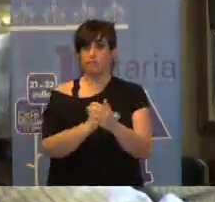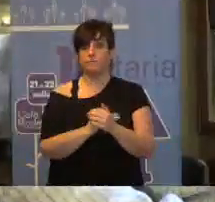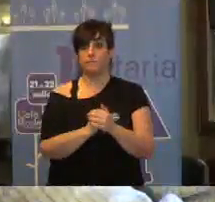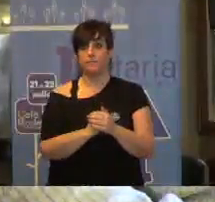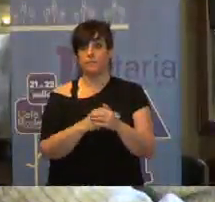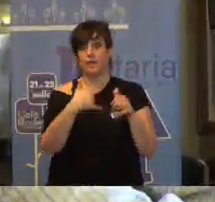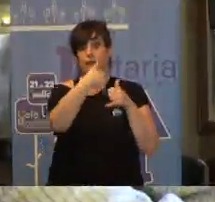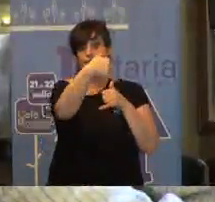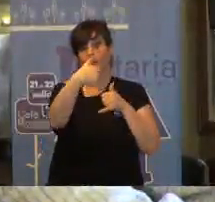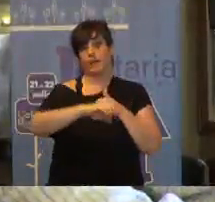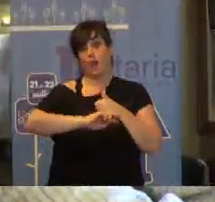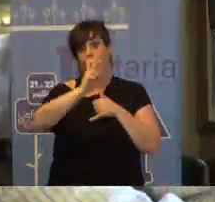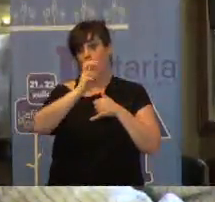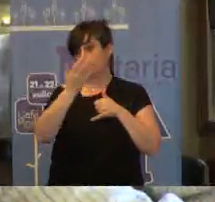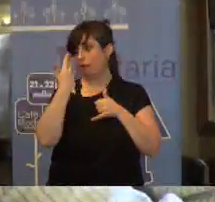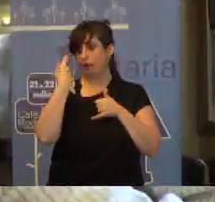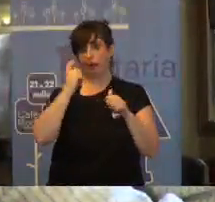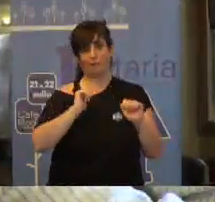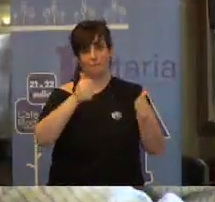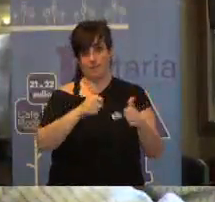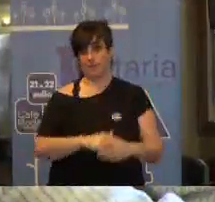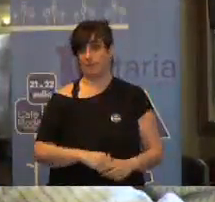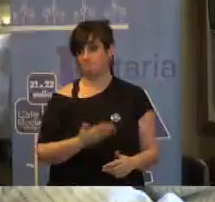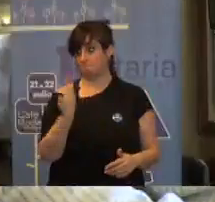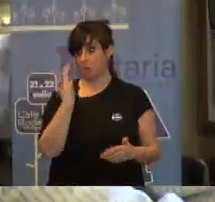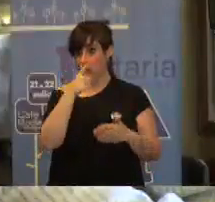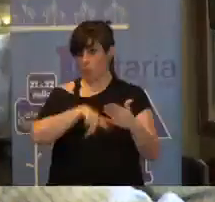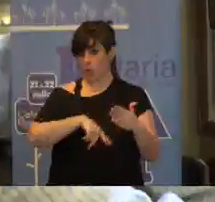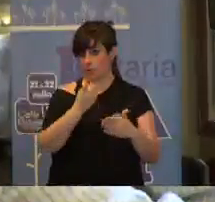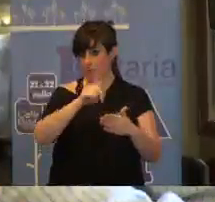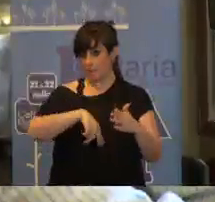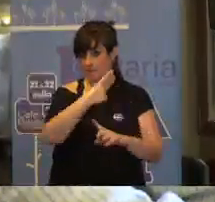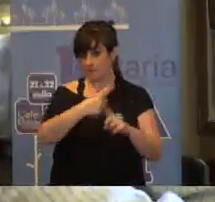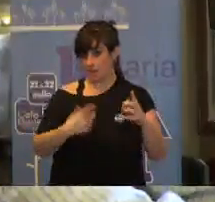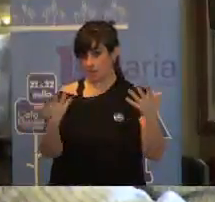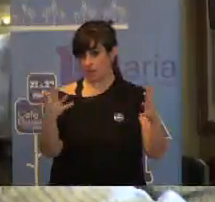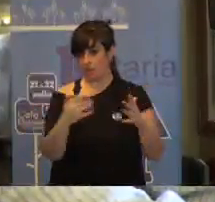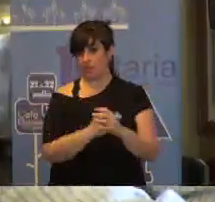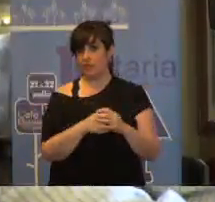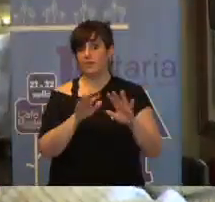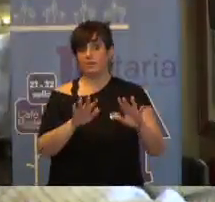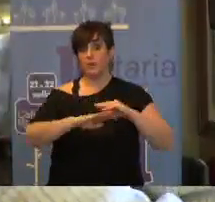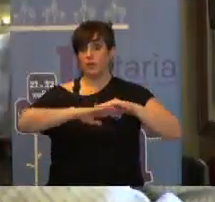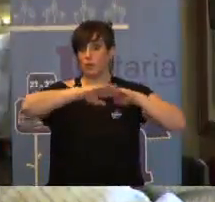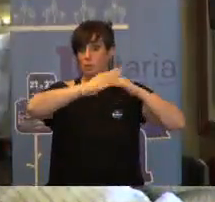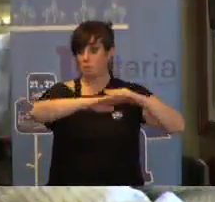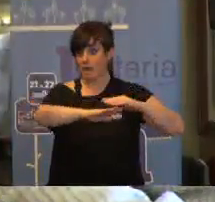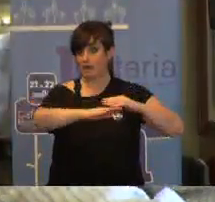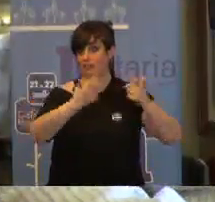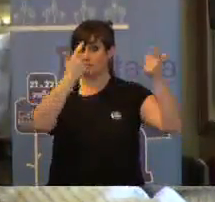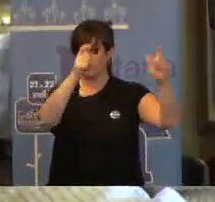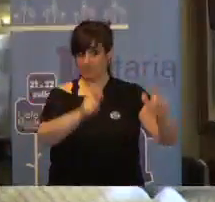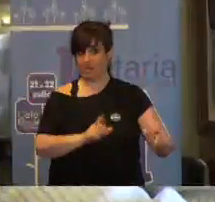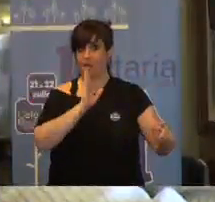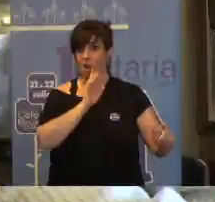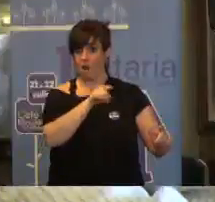ainda se acaban de poñer en marcha hai escasamente un mes e medio. Sin embargo, incluso dentro desas mareas sectoriais que